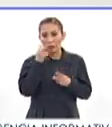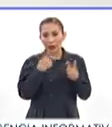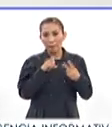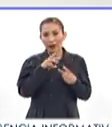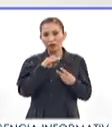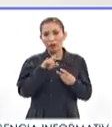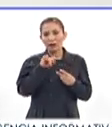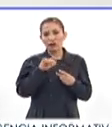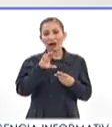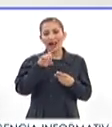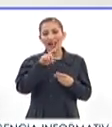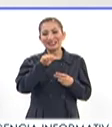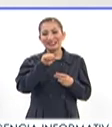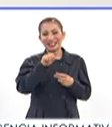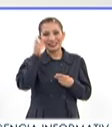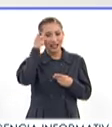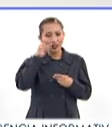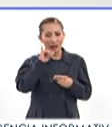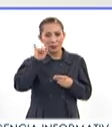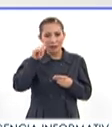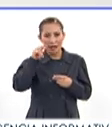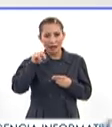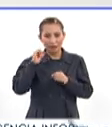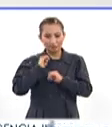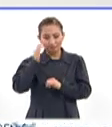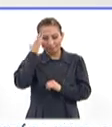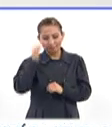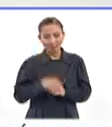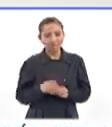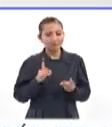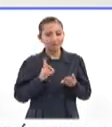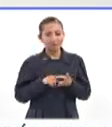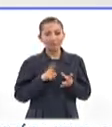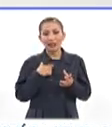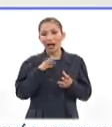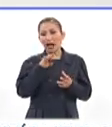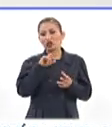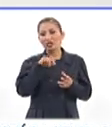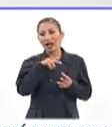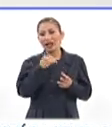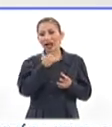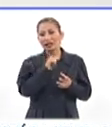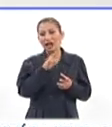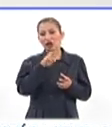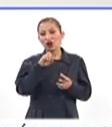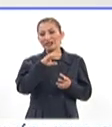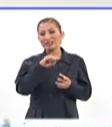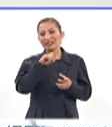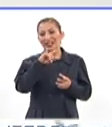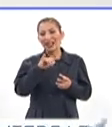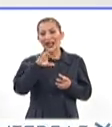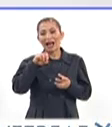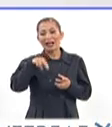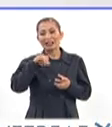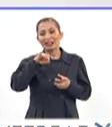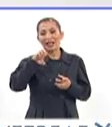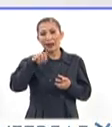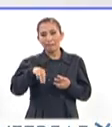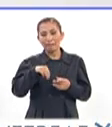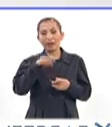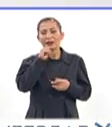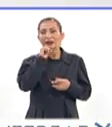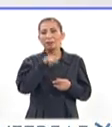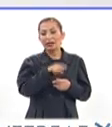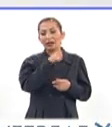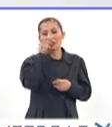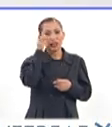Mario Alberto Rodríguez Casas también, el director del Instituto Politécnico Nacional. Carlos Anaya Rosique de la CANIEM y también,